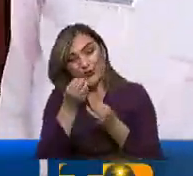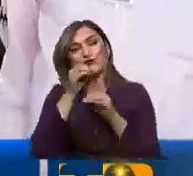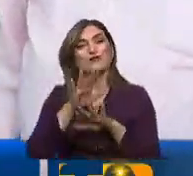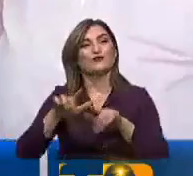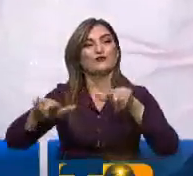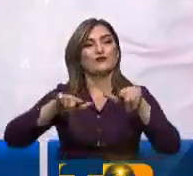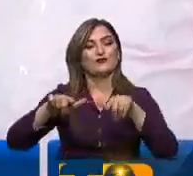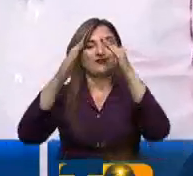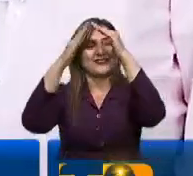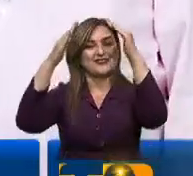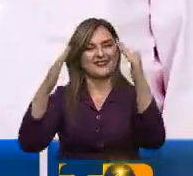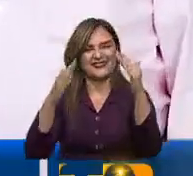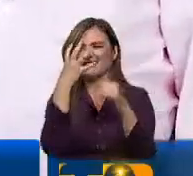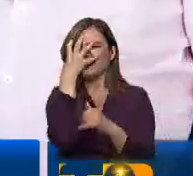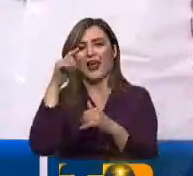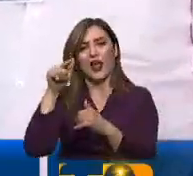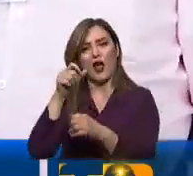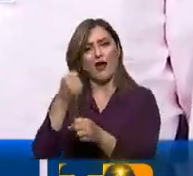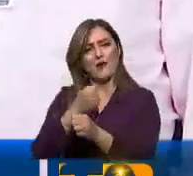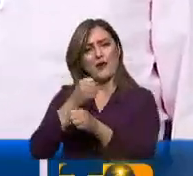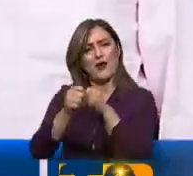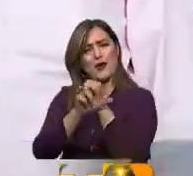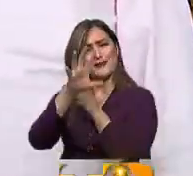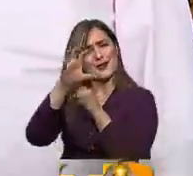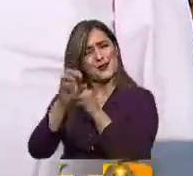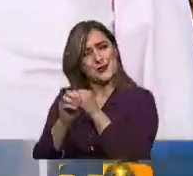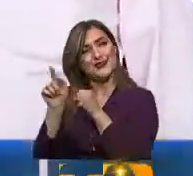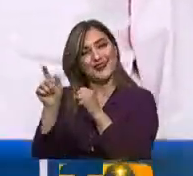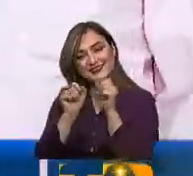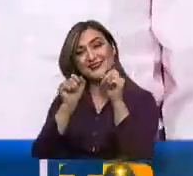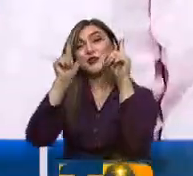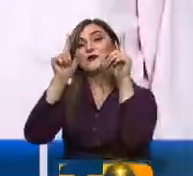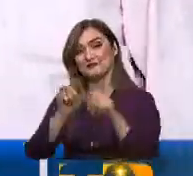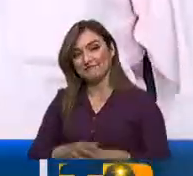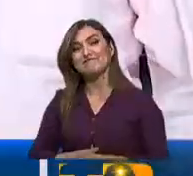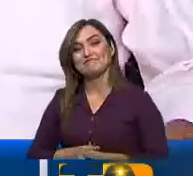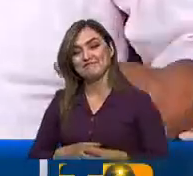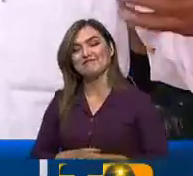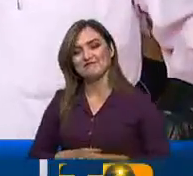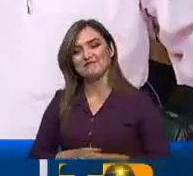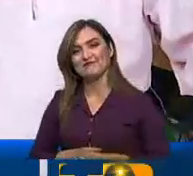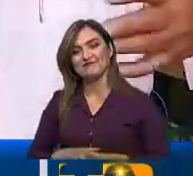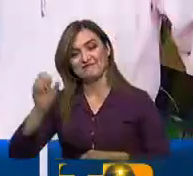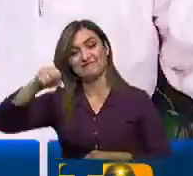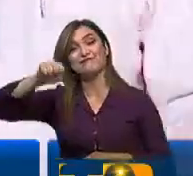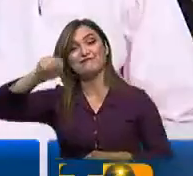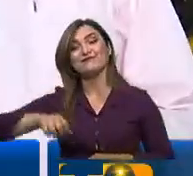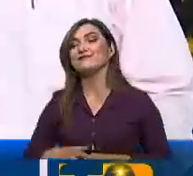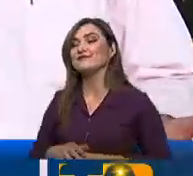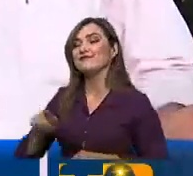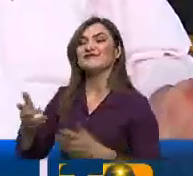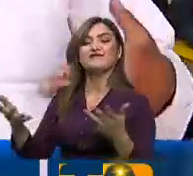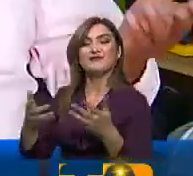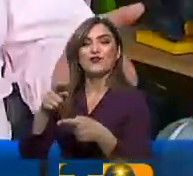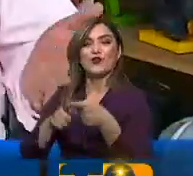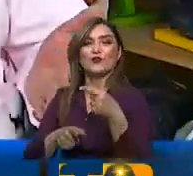la Careta está cumpliendo 50 años de trabajo y don Vicente les tiene una sorpresa. Oh, sí, sí, sí. Dadas las circunstancias,